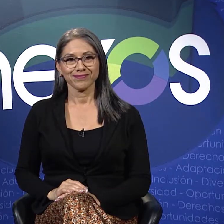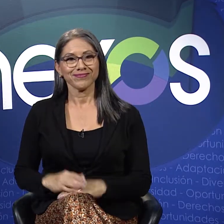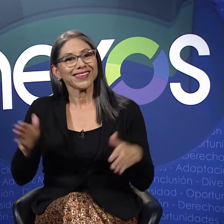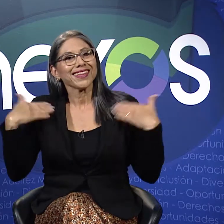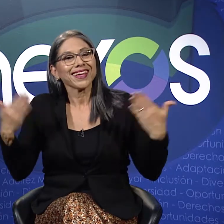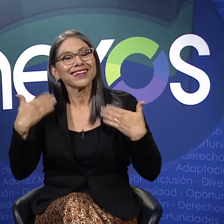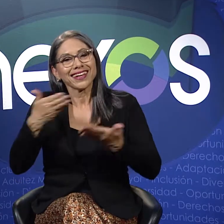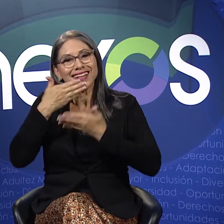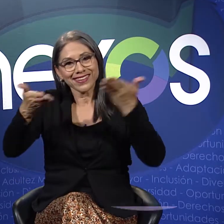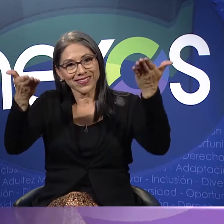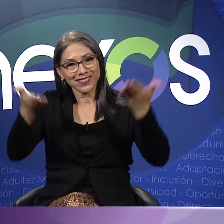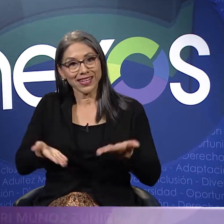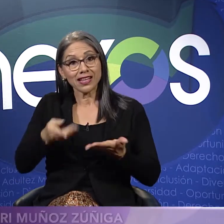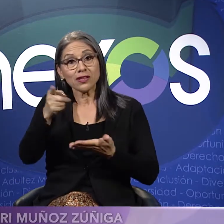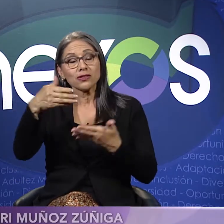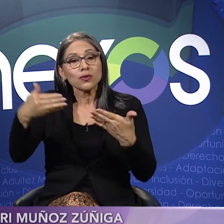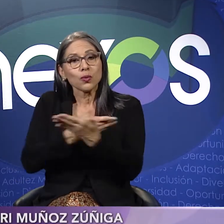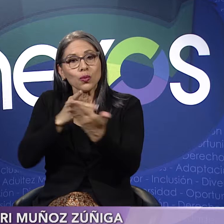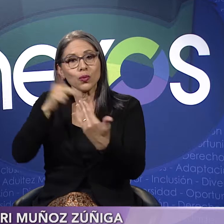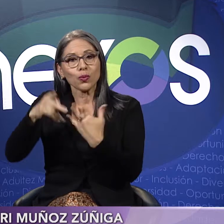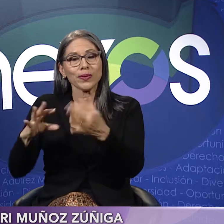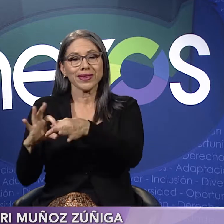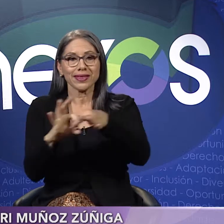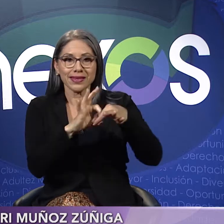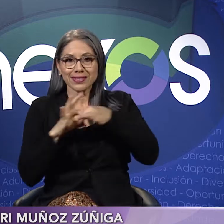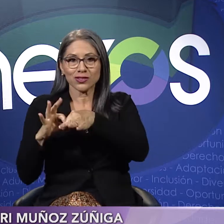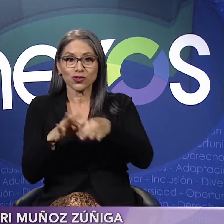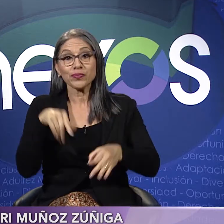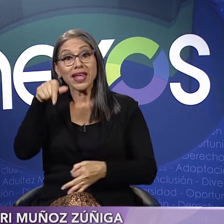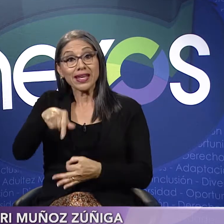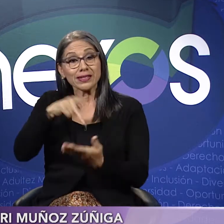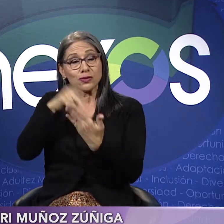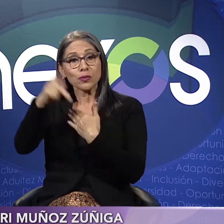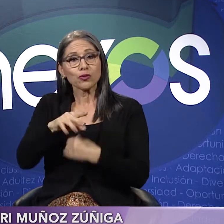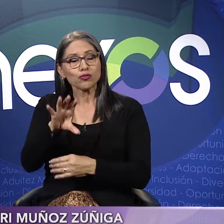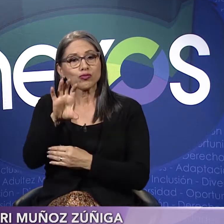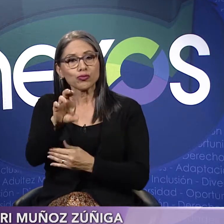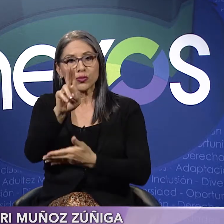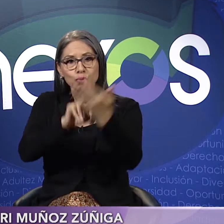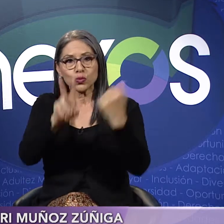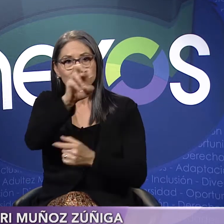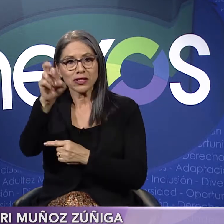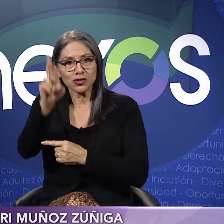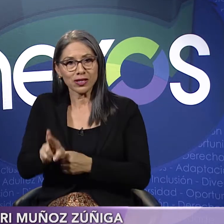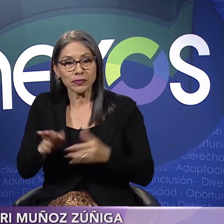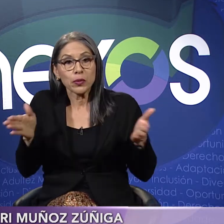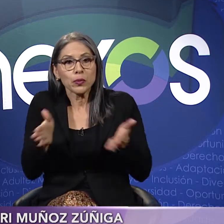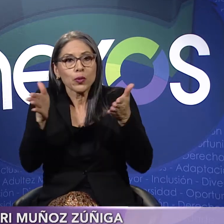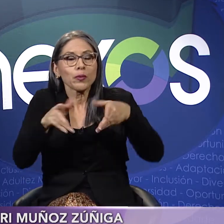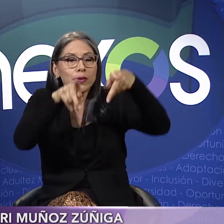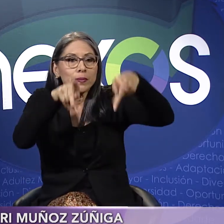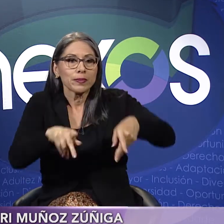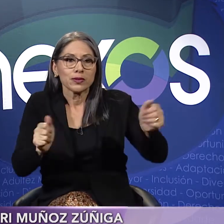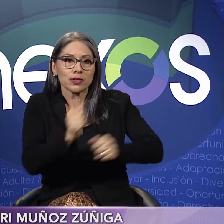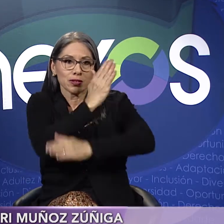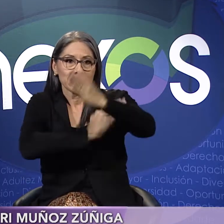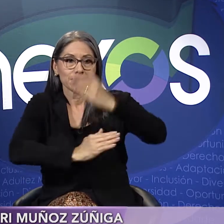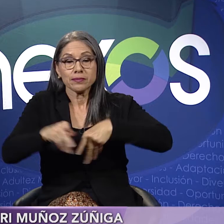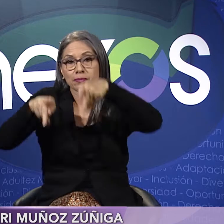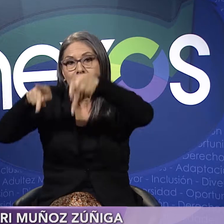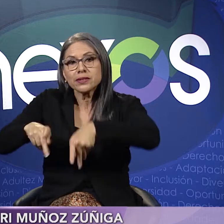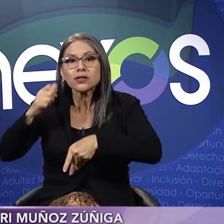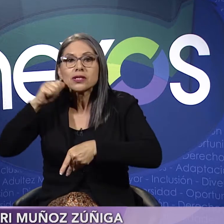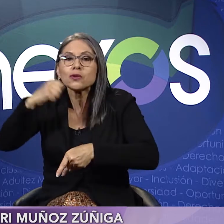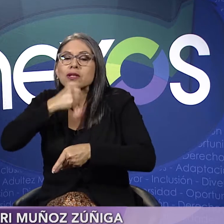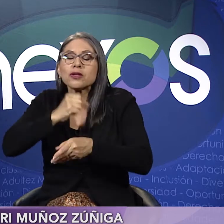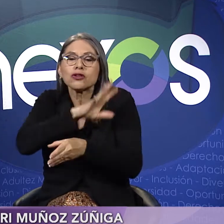Qué alegría es darles la bienvenida a una nueva edición de Nexos. Esta es una producción de la Universidad de Costa Rica que promueve la inclusión de las